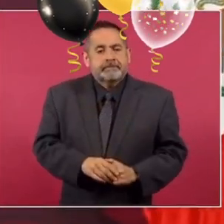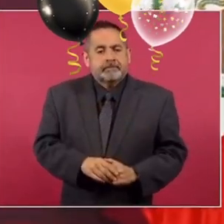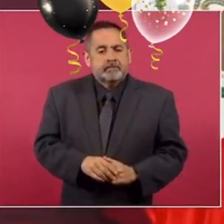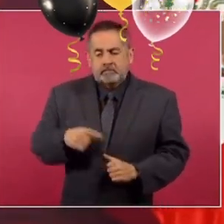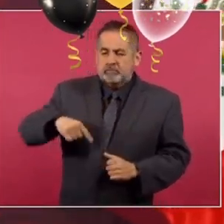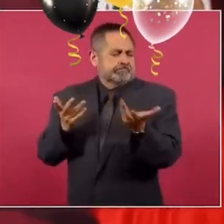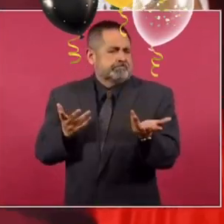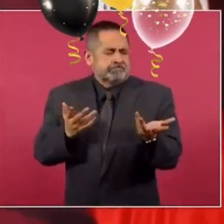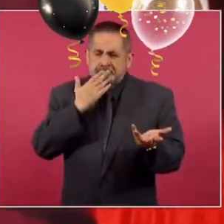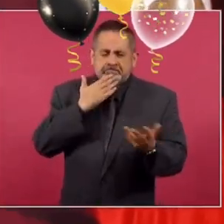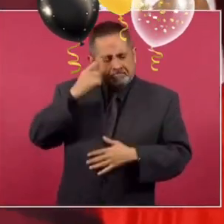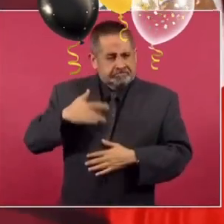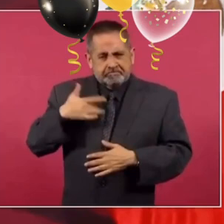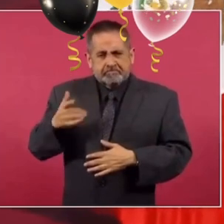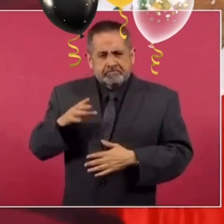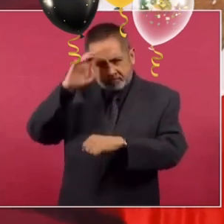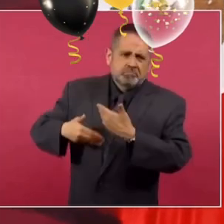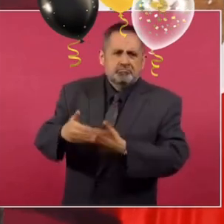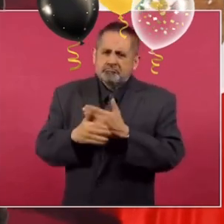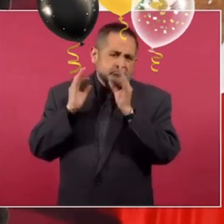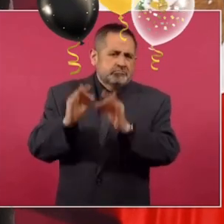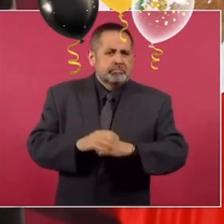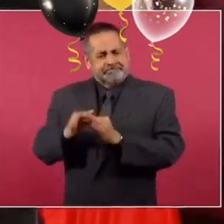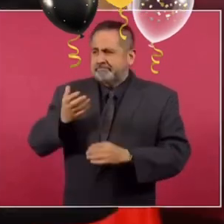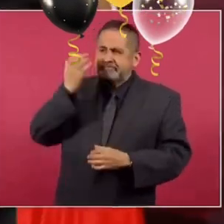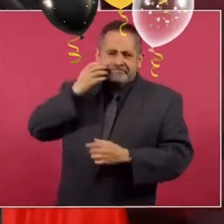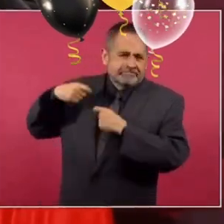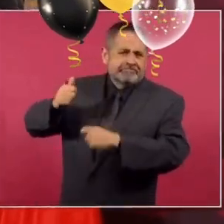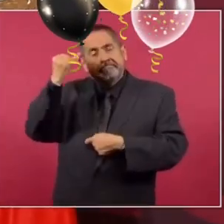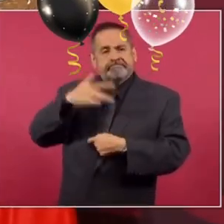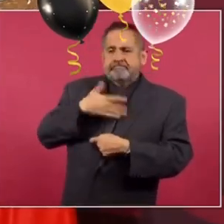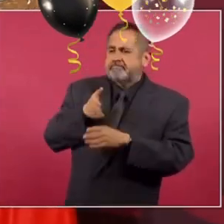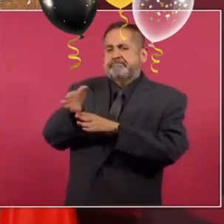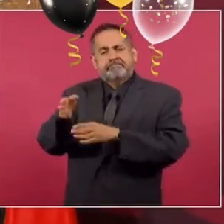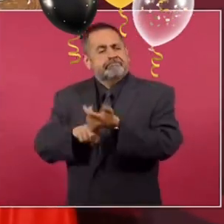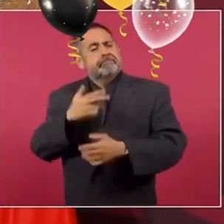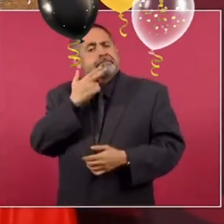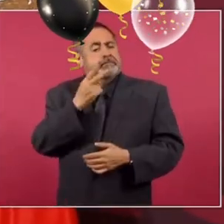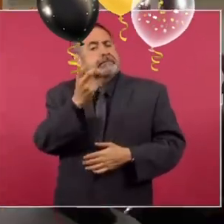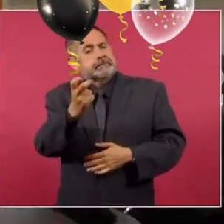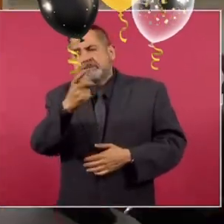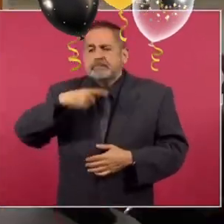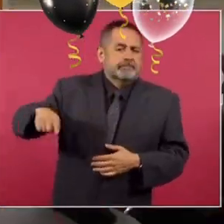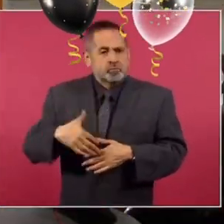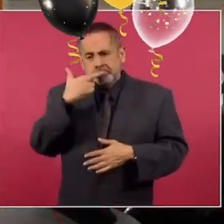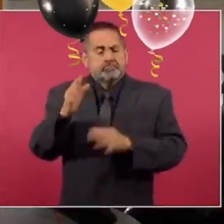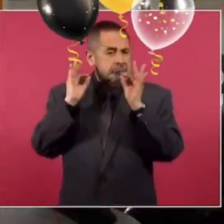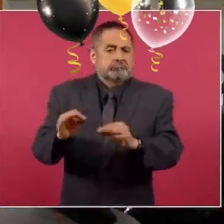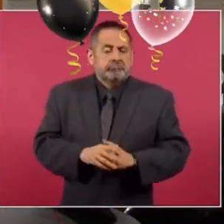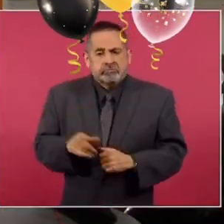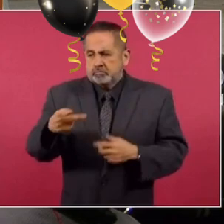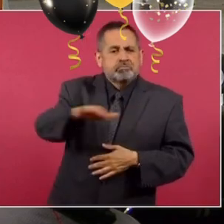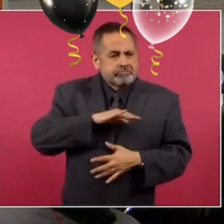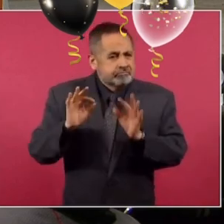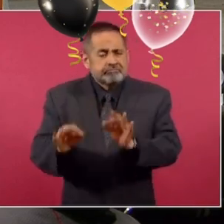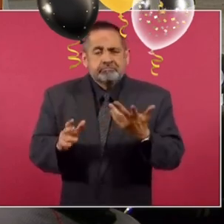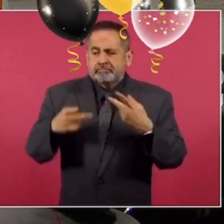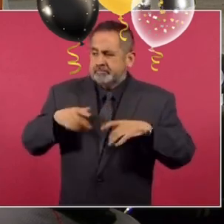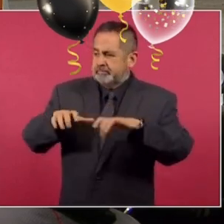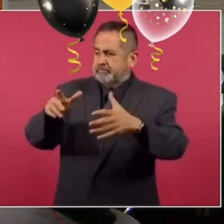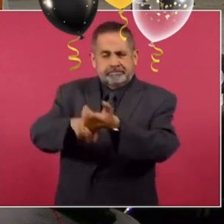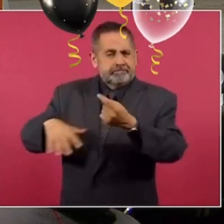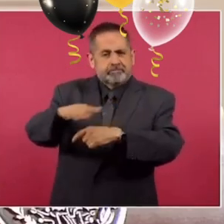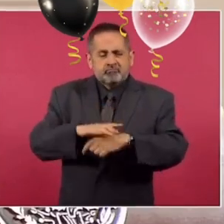nuestro proceso histórico, porque pues tenemos todo ese bagaje, todo ese legado que nos guía. Y por eso tenemos un pueblo excepcional, un pueblo bueno, un